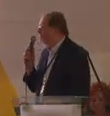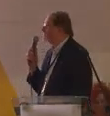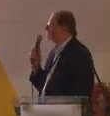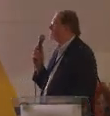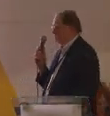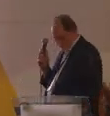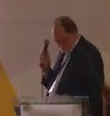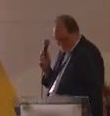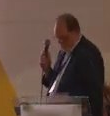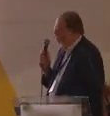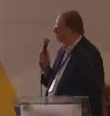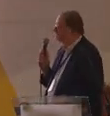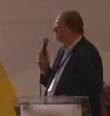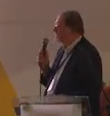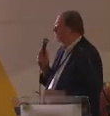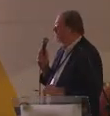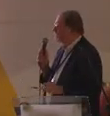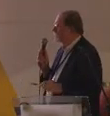un mundo mejor.